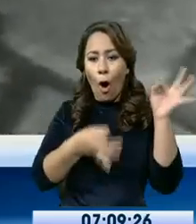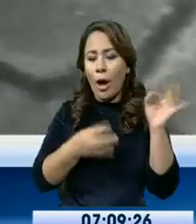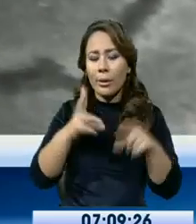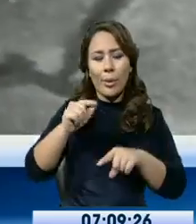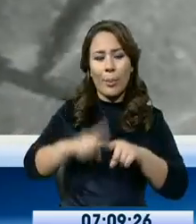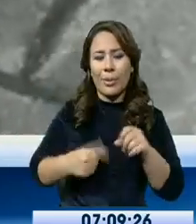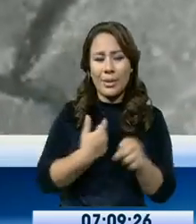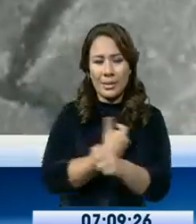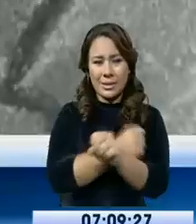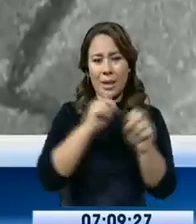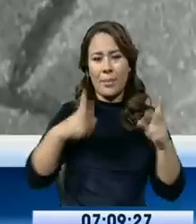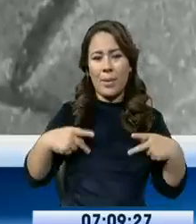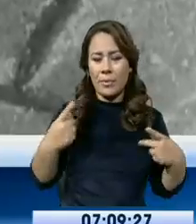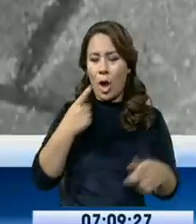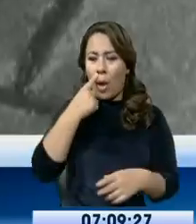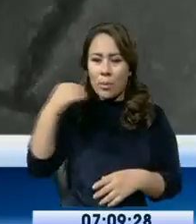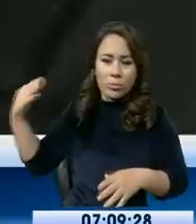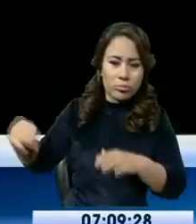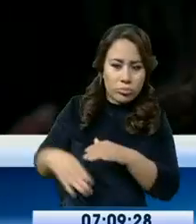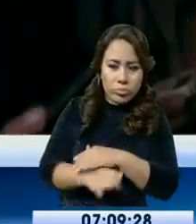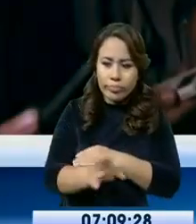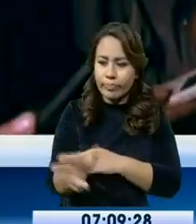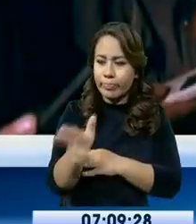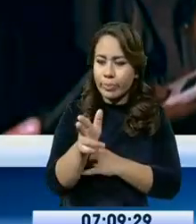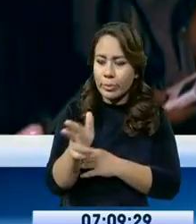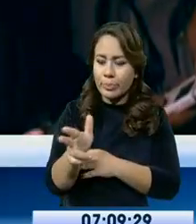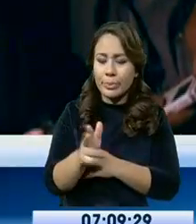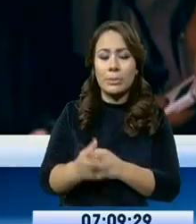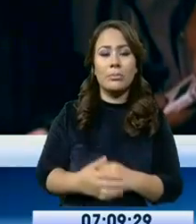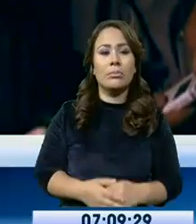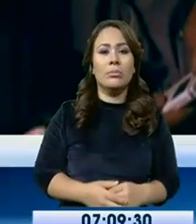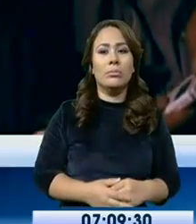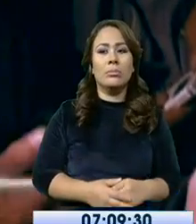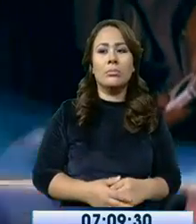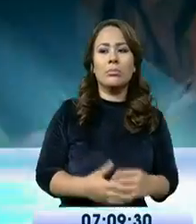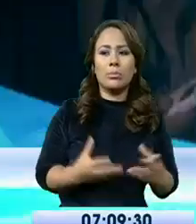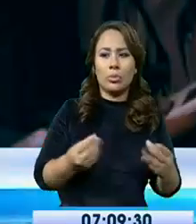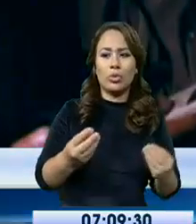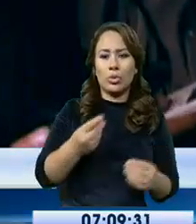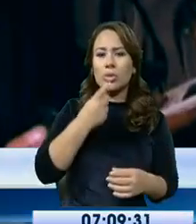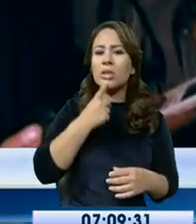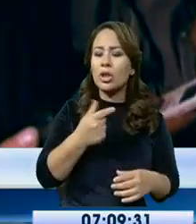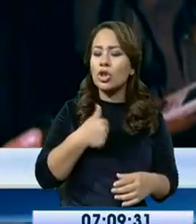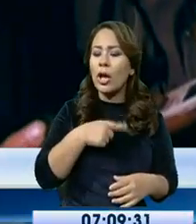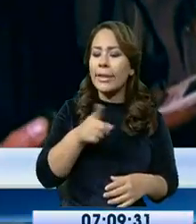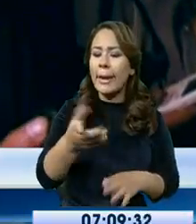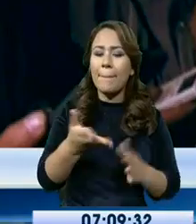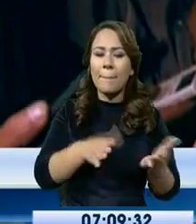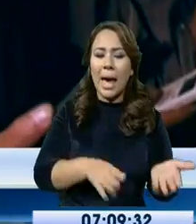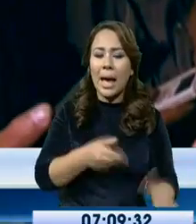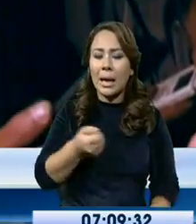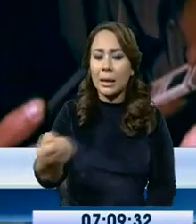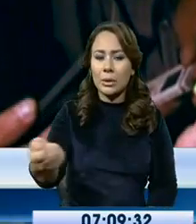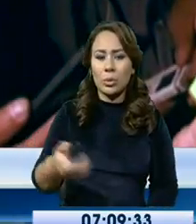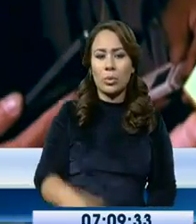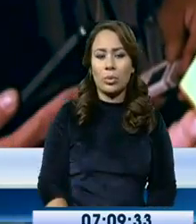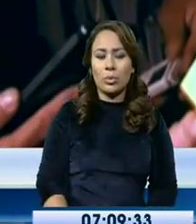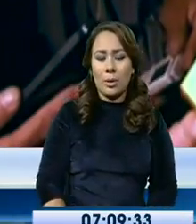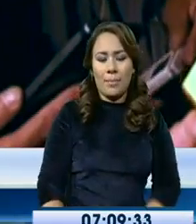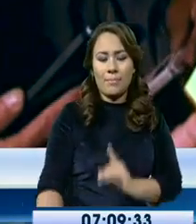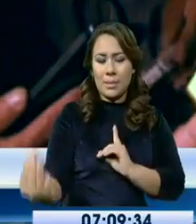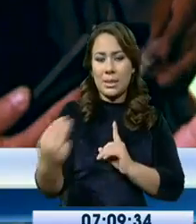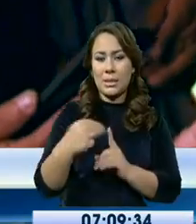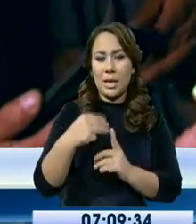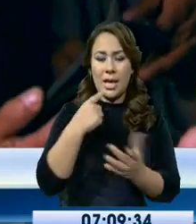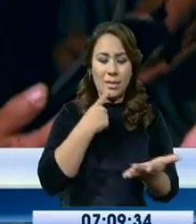vida. El hombre cumplió con sus amenazas. Le comenzó a amenazar de muerte y le dijo que el último mensaje que ella recibió y